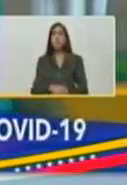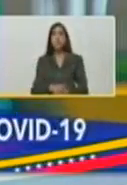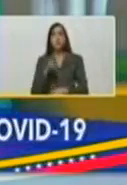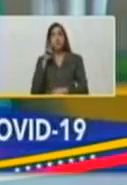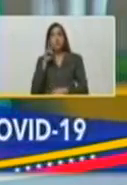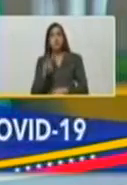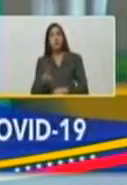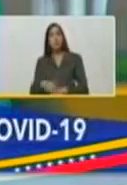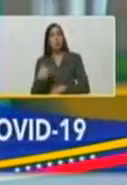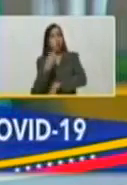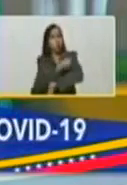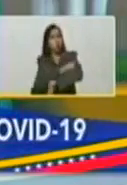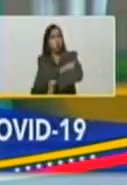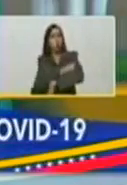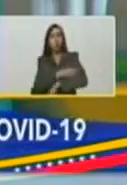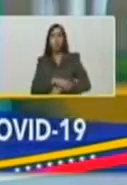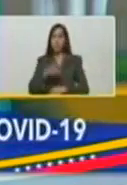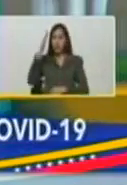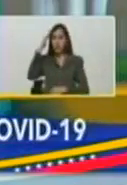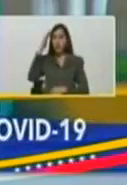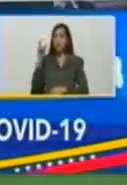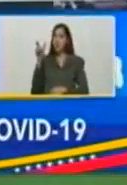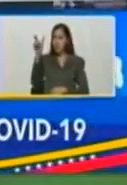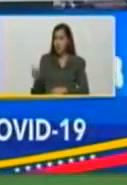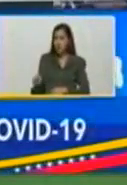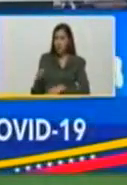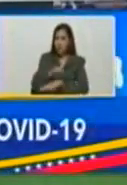la vacunación, Yalitza. ¿Te das cuenta?